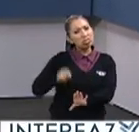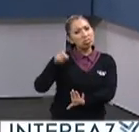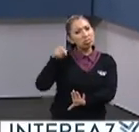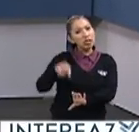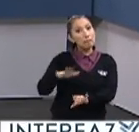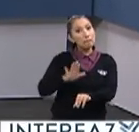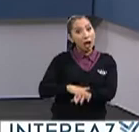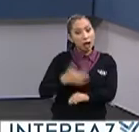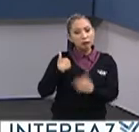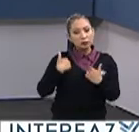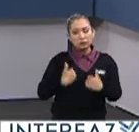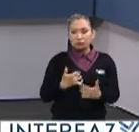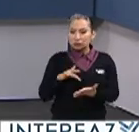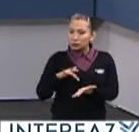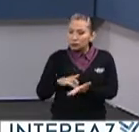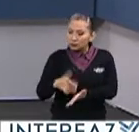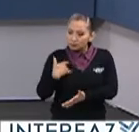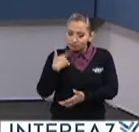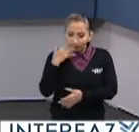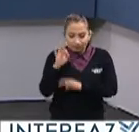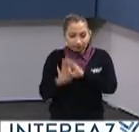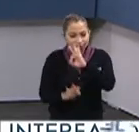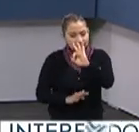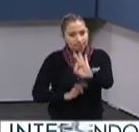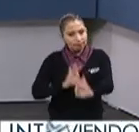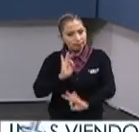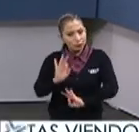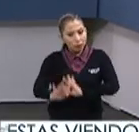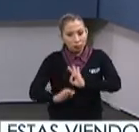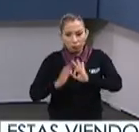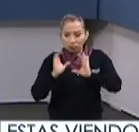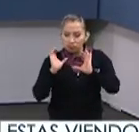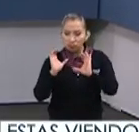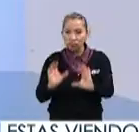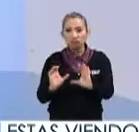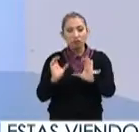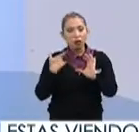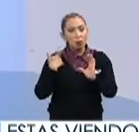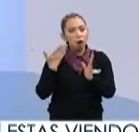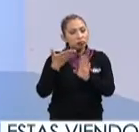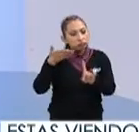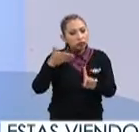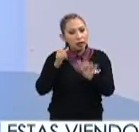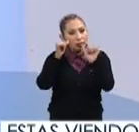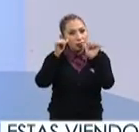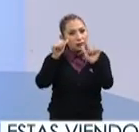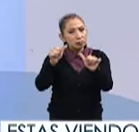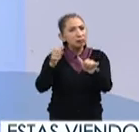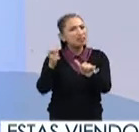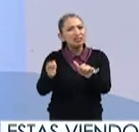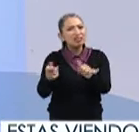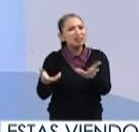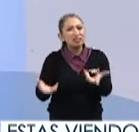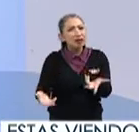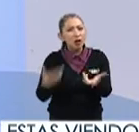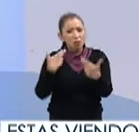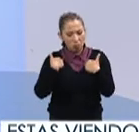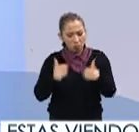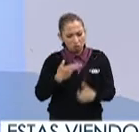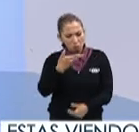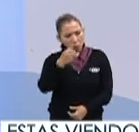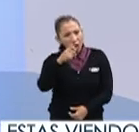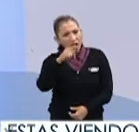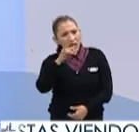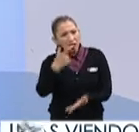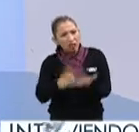ser los más humanos del mundo, o se les ha dado este nombre, ¿no? Esta particularidad. ¿Qué es esta humanidad